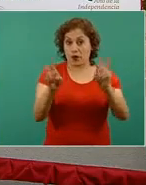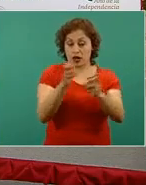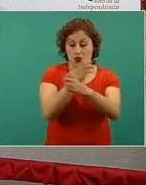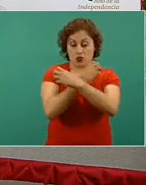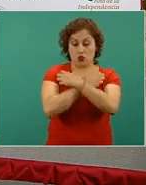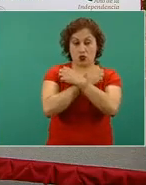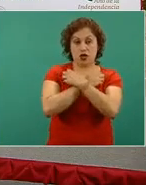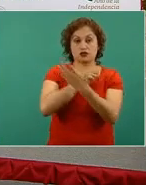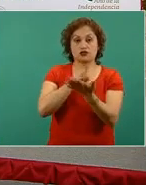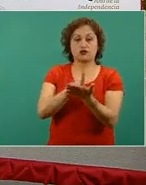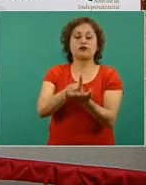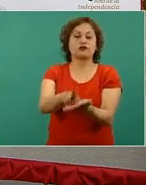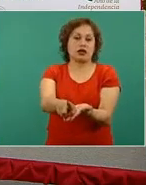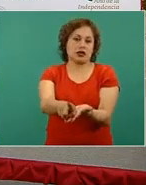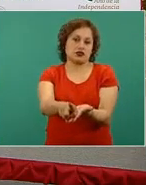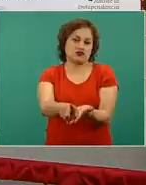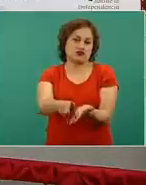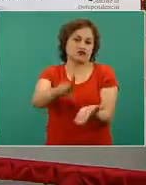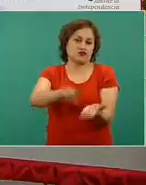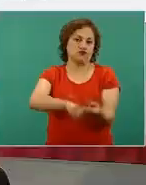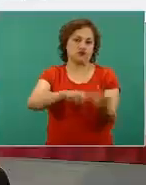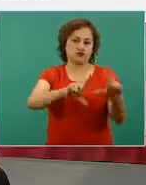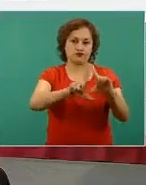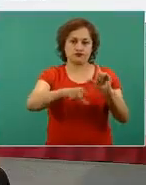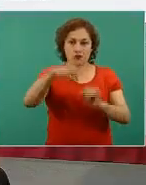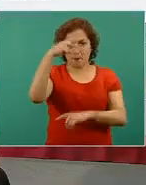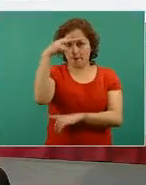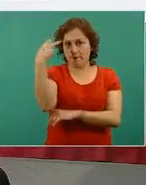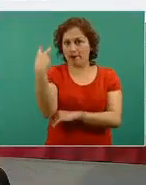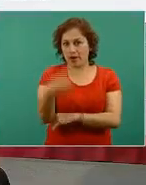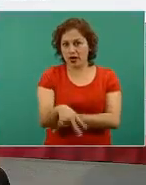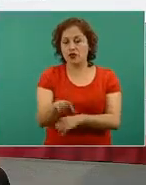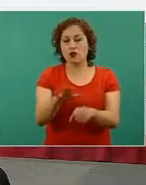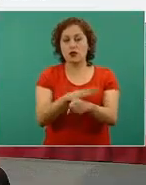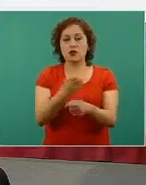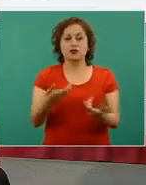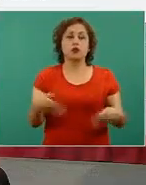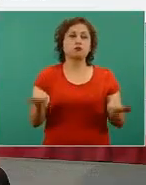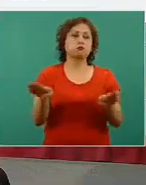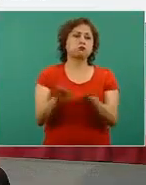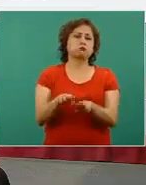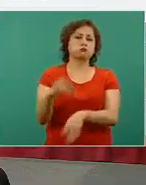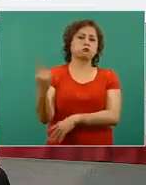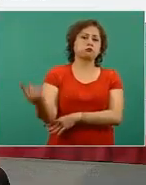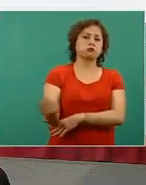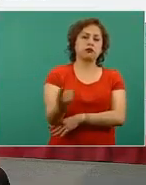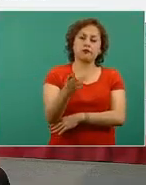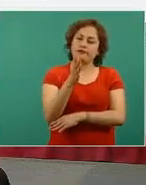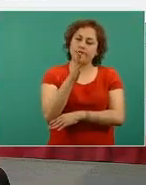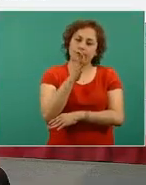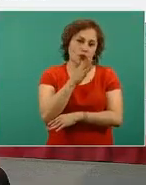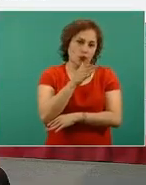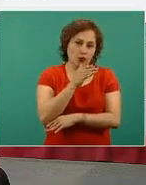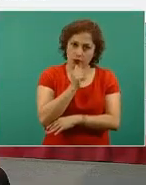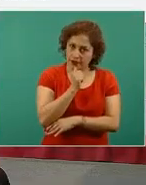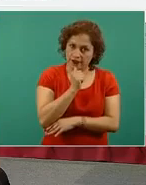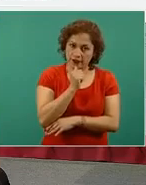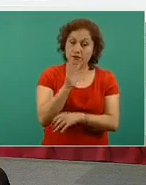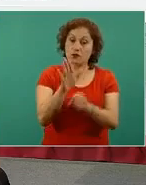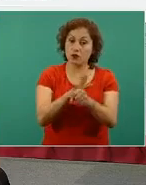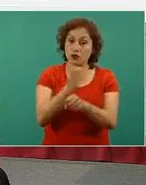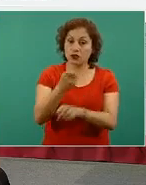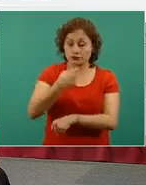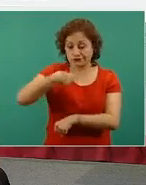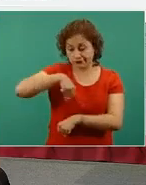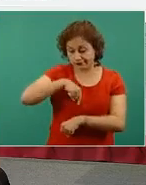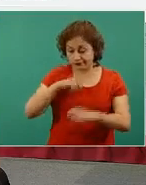general en la República Mexicana y por lo tanto no puede estar cancelado eternamente. Se está encontrando las condiciones